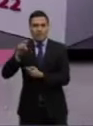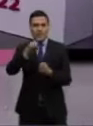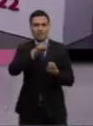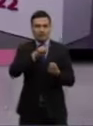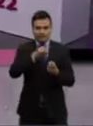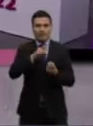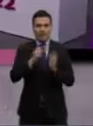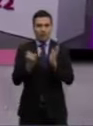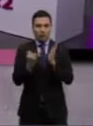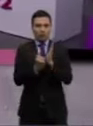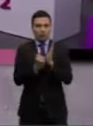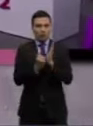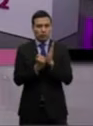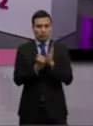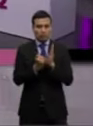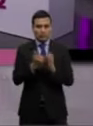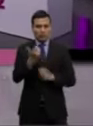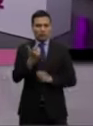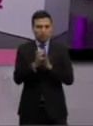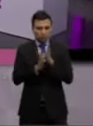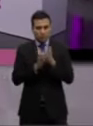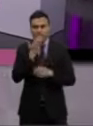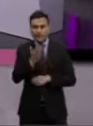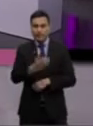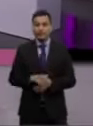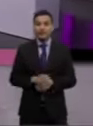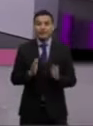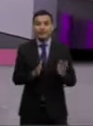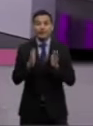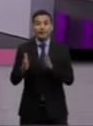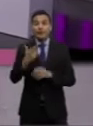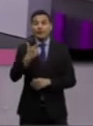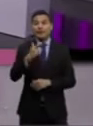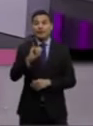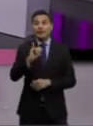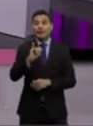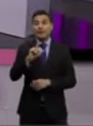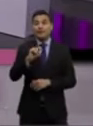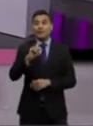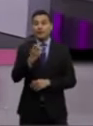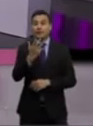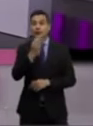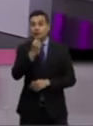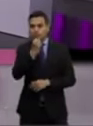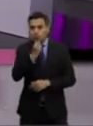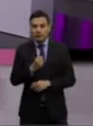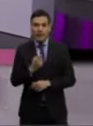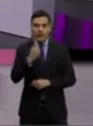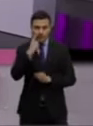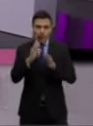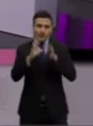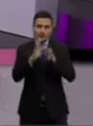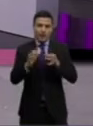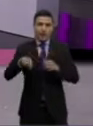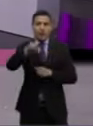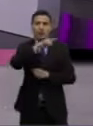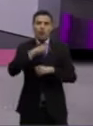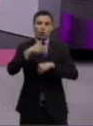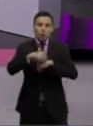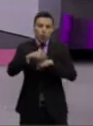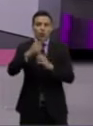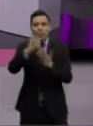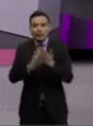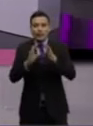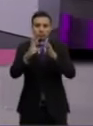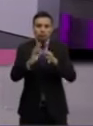ahorrar, esto es muy importante recalcar. Gilberto, te quedan 5 segundos. Bueno, ahí, simplemente decir que de nada sirve todos sus indicadores si